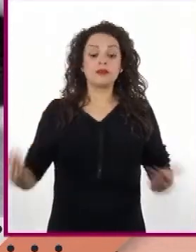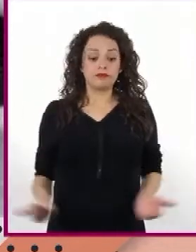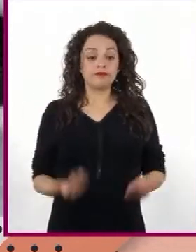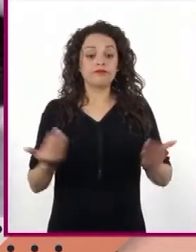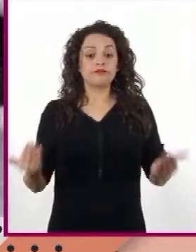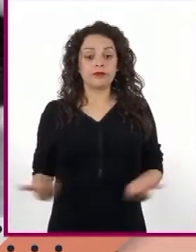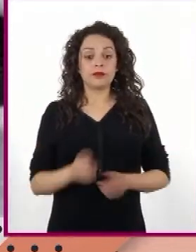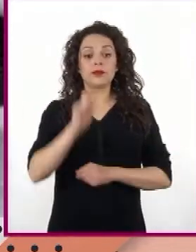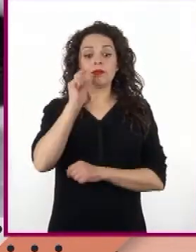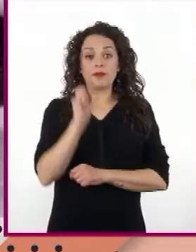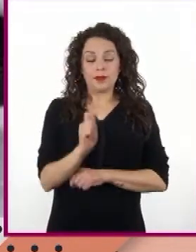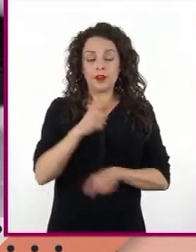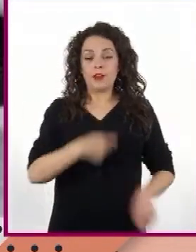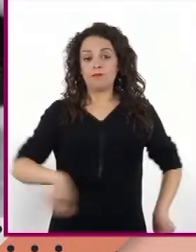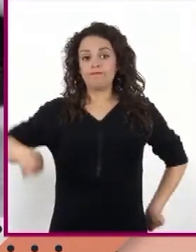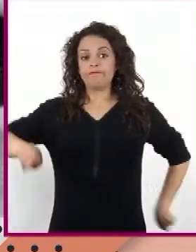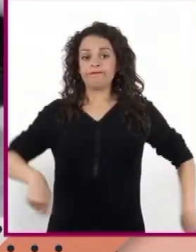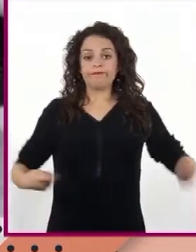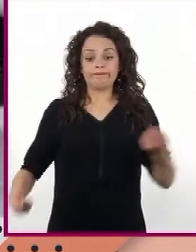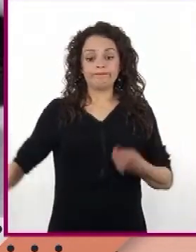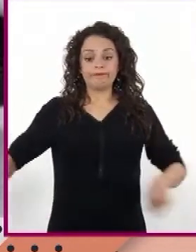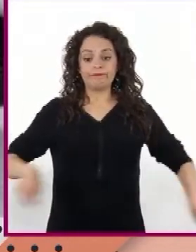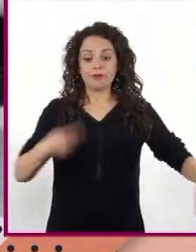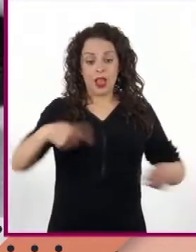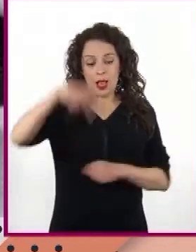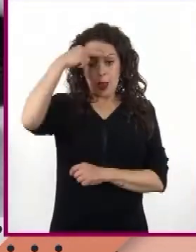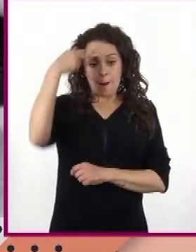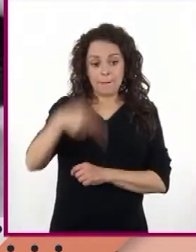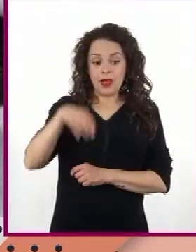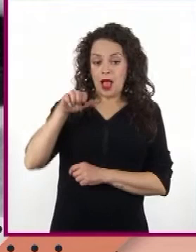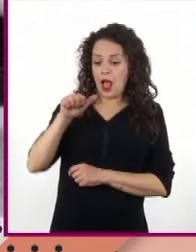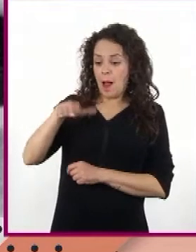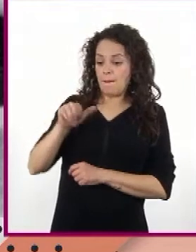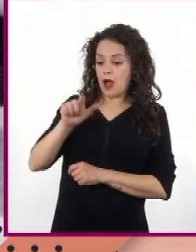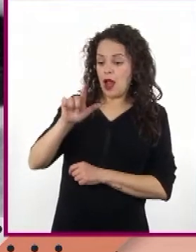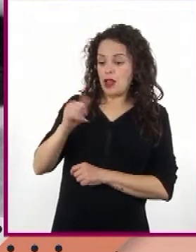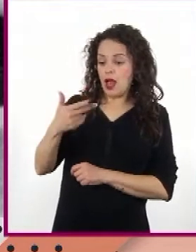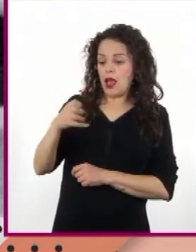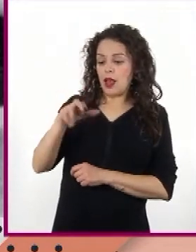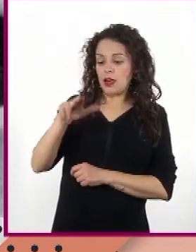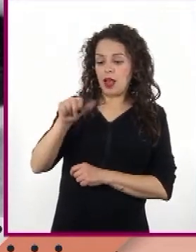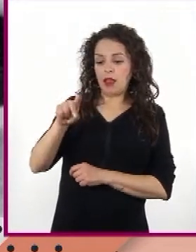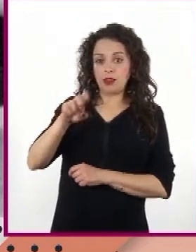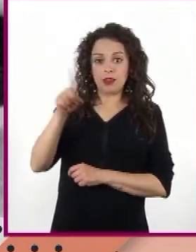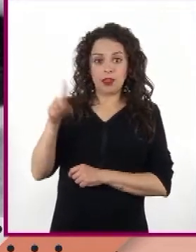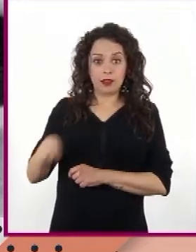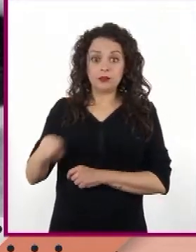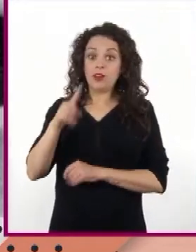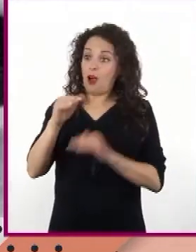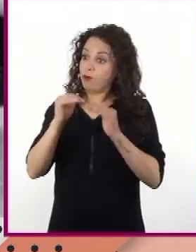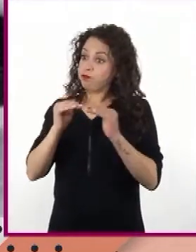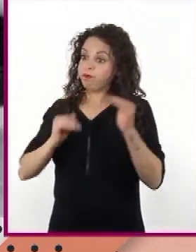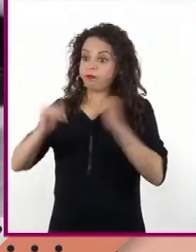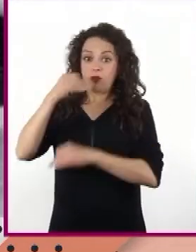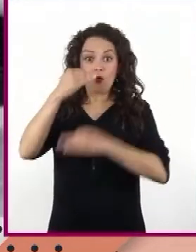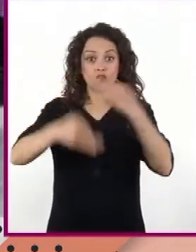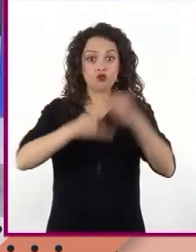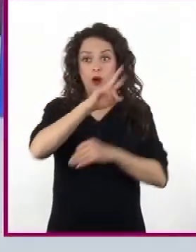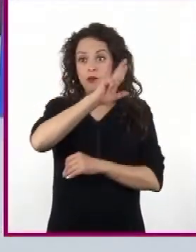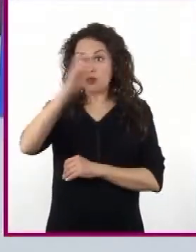del Ballet Folclórico de México, Amalia Hernández, quien pusiera muy en alto el baile folclórico de nuestro país en el